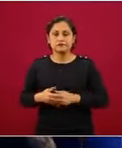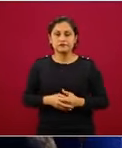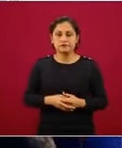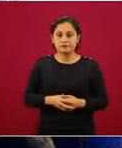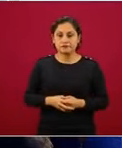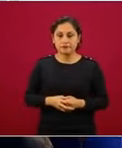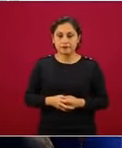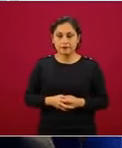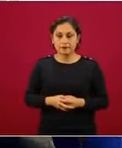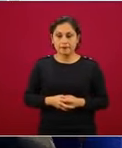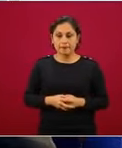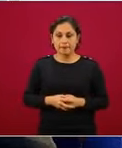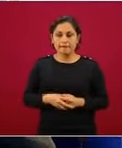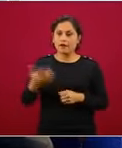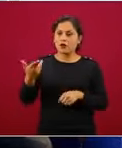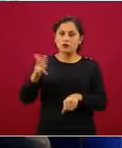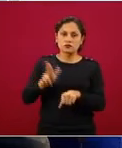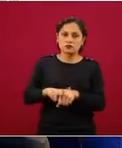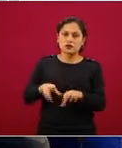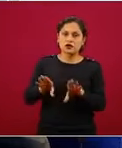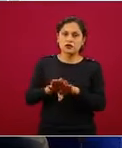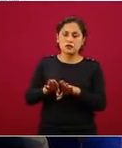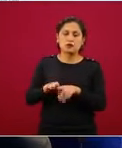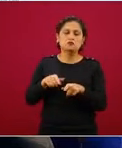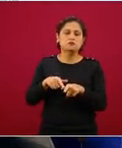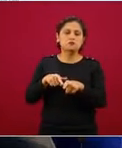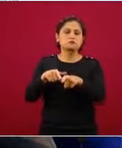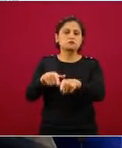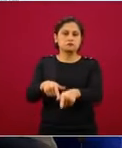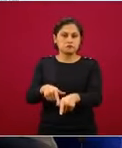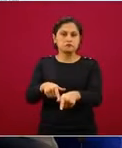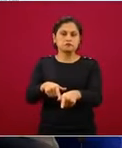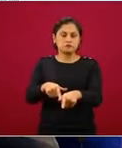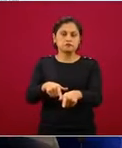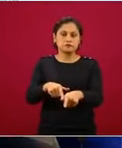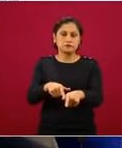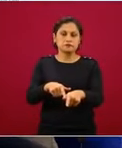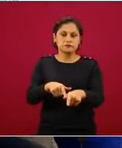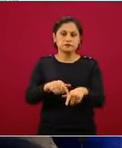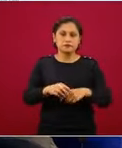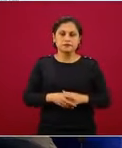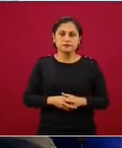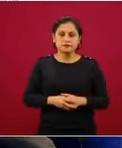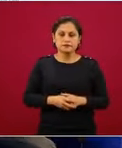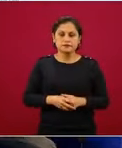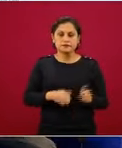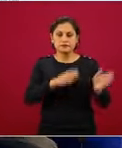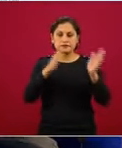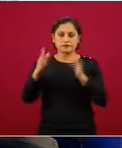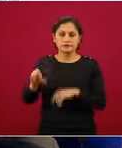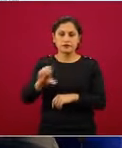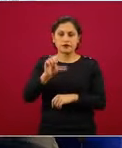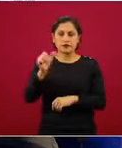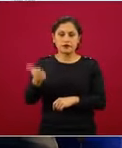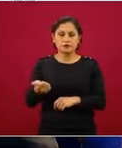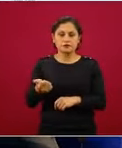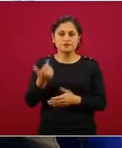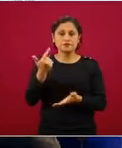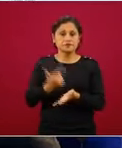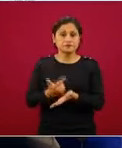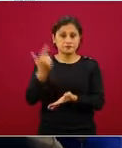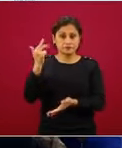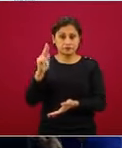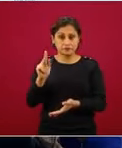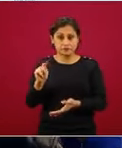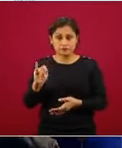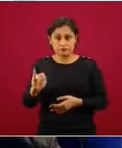siguiente, hospitalización en Cuernavaca, todavía es importante la demanda de hospitalización y en la siguiente, la hospitalización en terapia